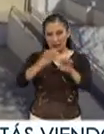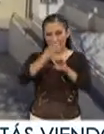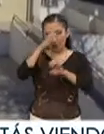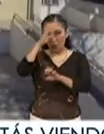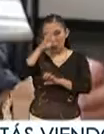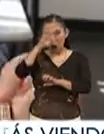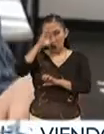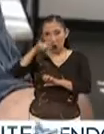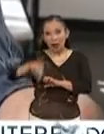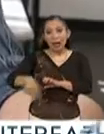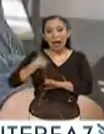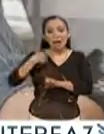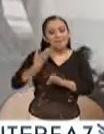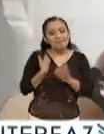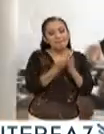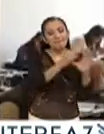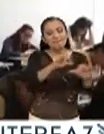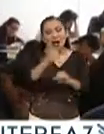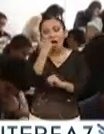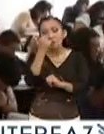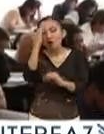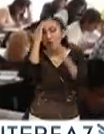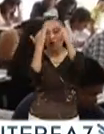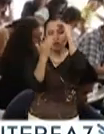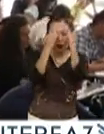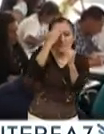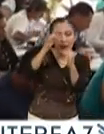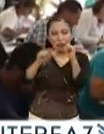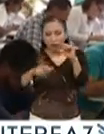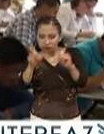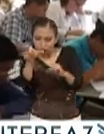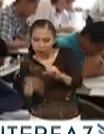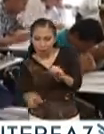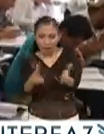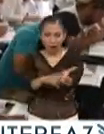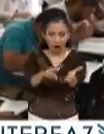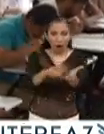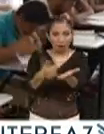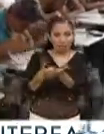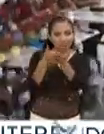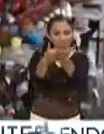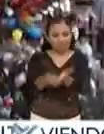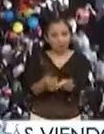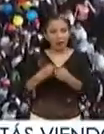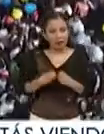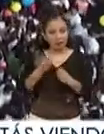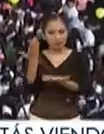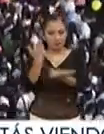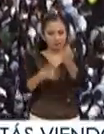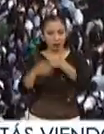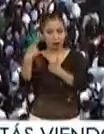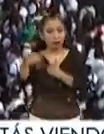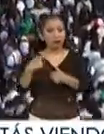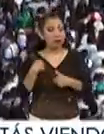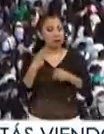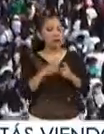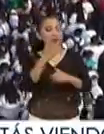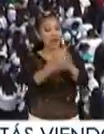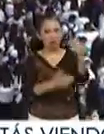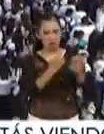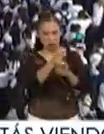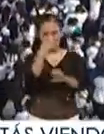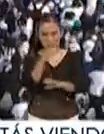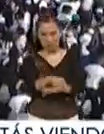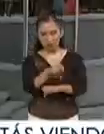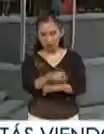de Coahuila y desarrollar en los estudiantes conocimientos, actitudes y valores que les permitan lograr vidas de éxito a favor del desarrollo de este